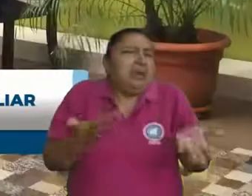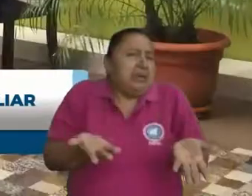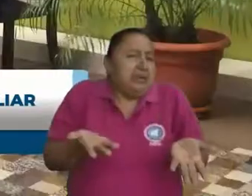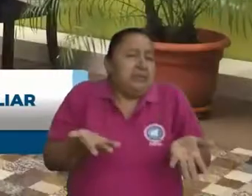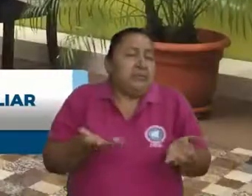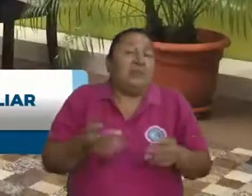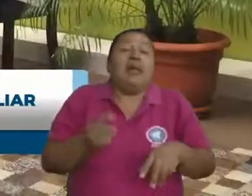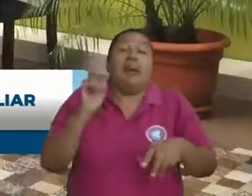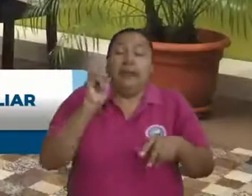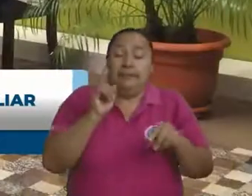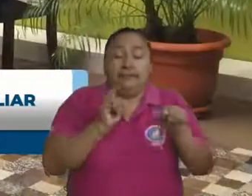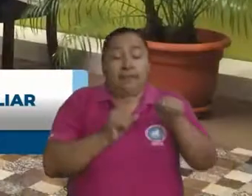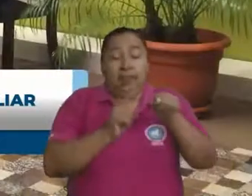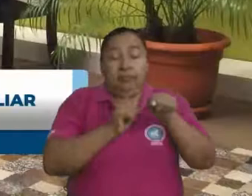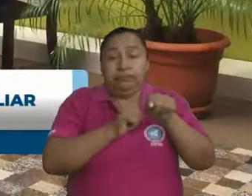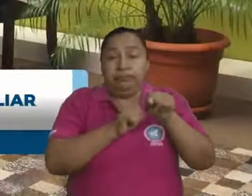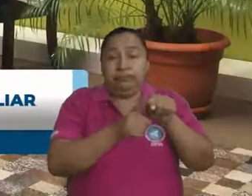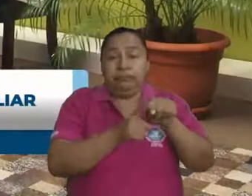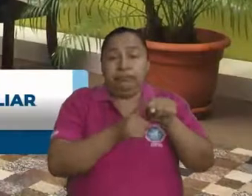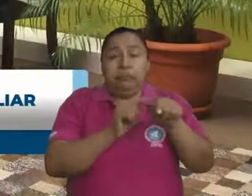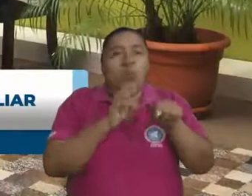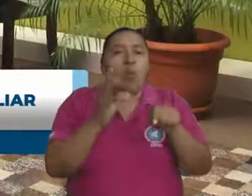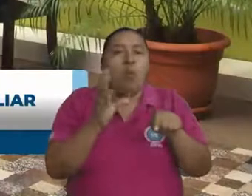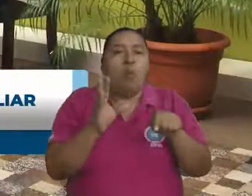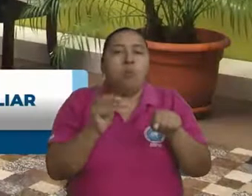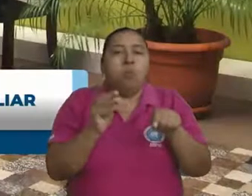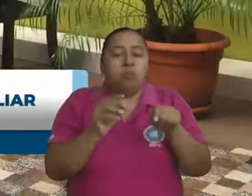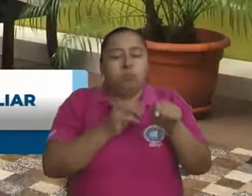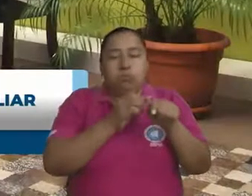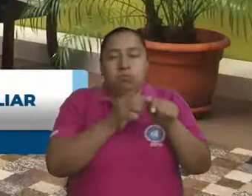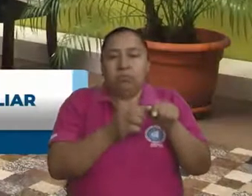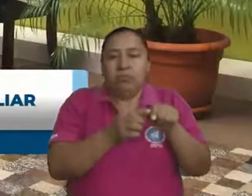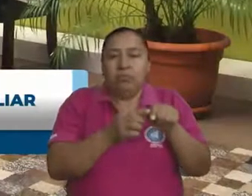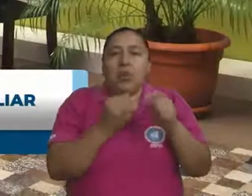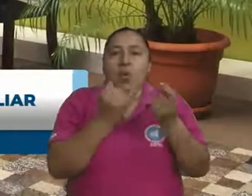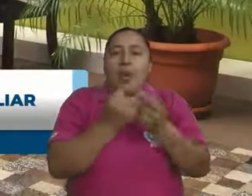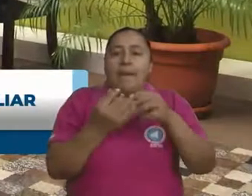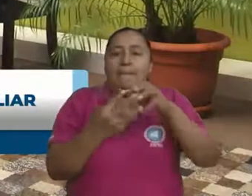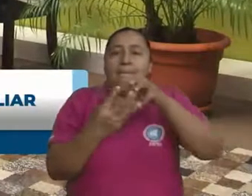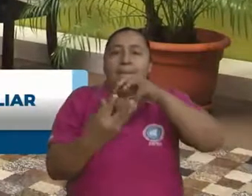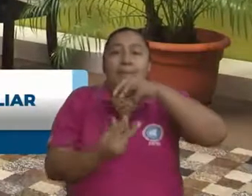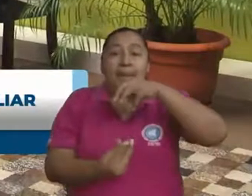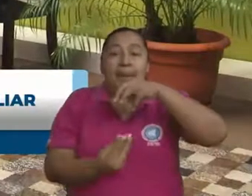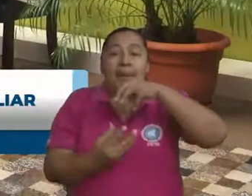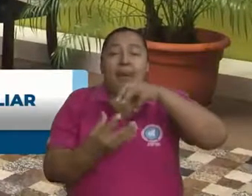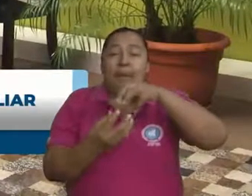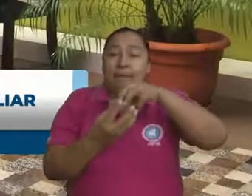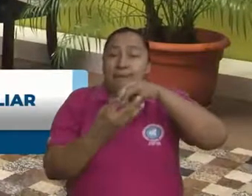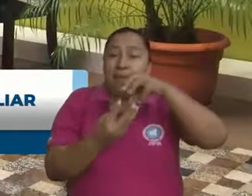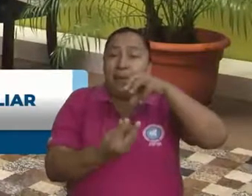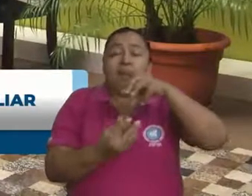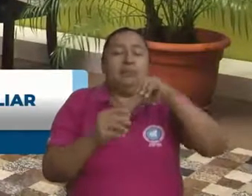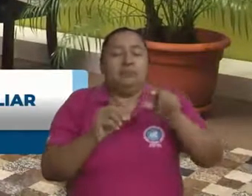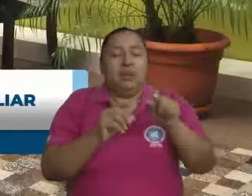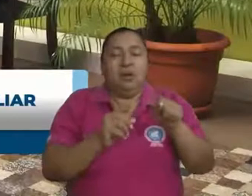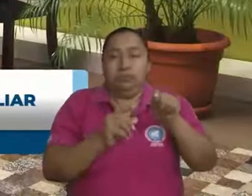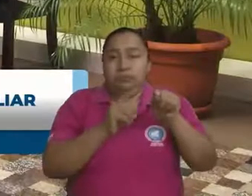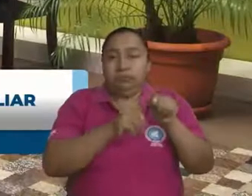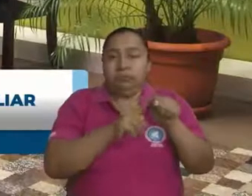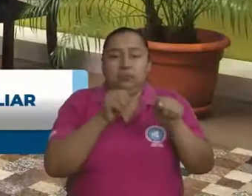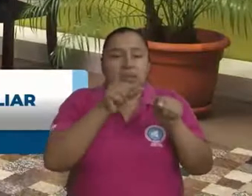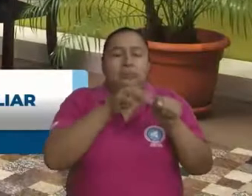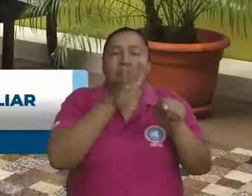biliar es una estructura en forma de saco, algunos le dicen en forma de pera. Ella tiene una función principalmente de